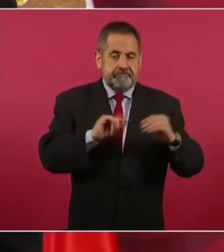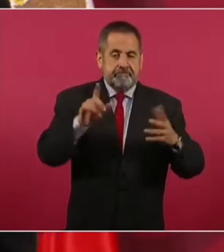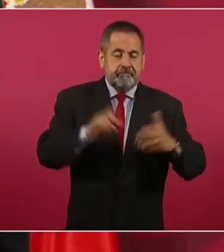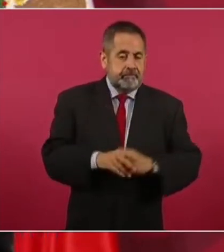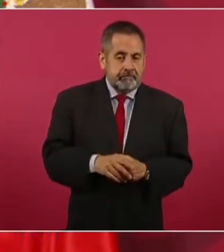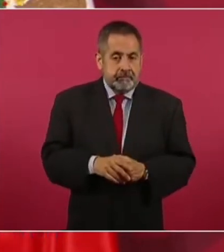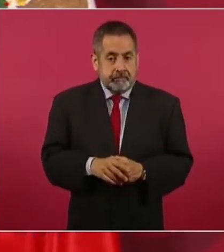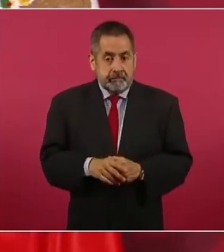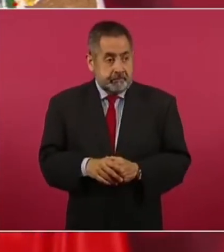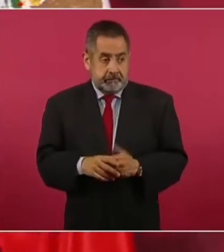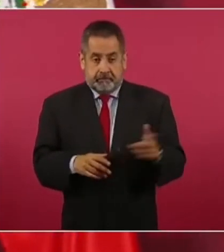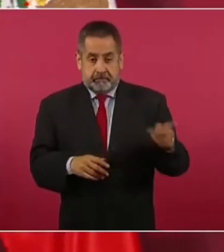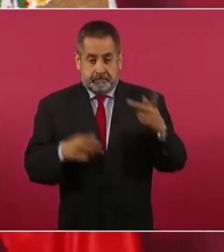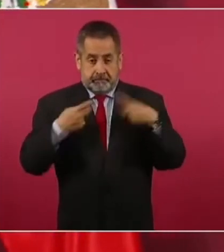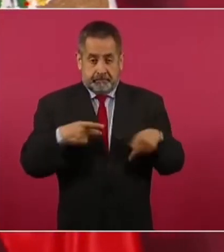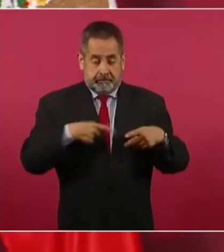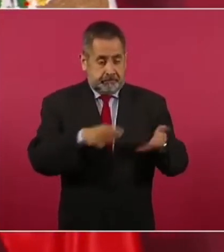Y un columnista